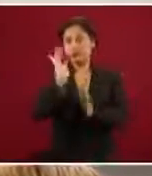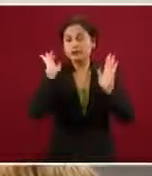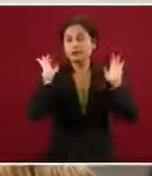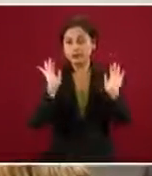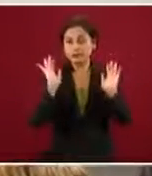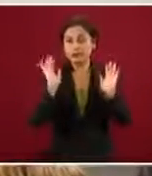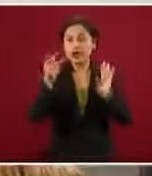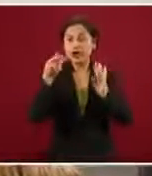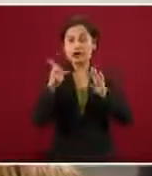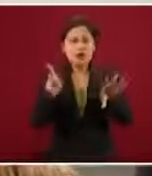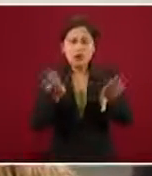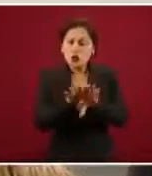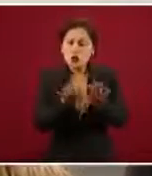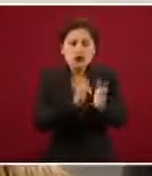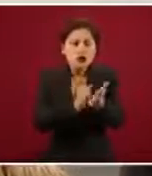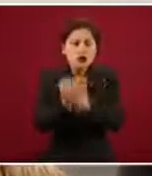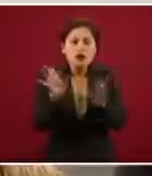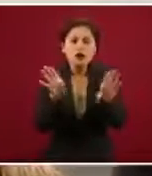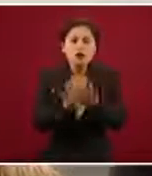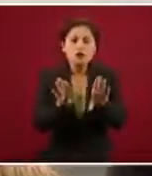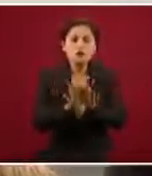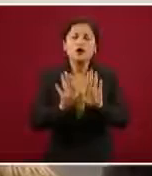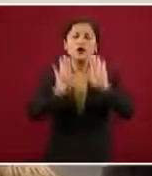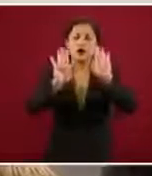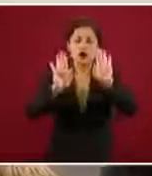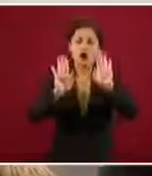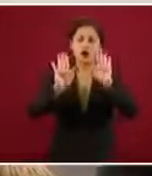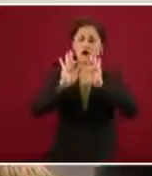mecanismo. Lo de la consulta,